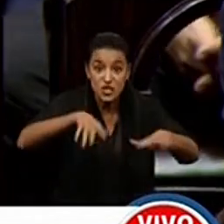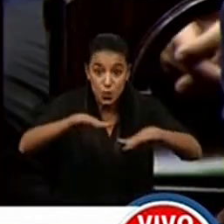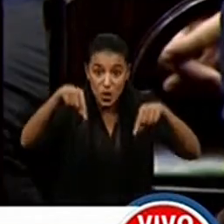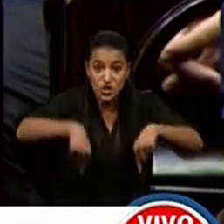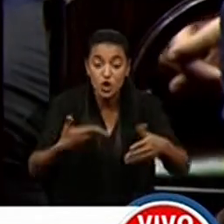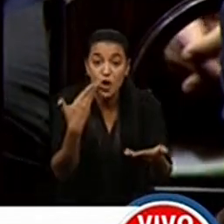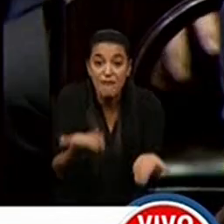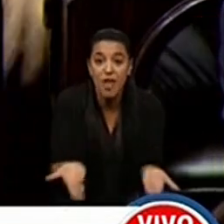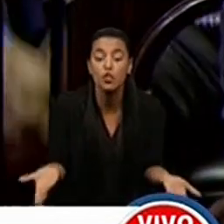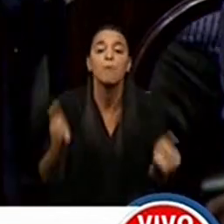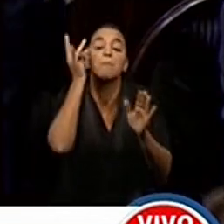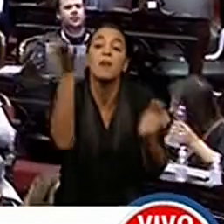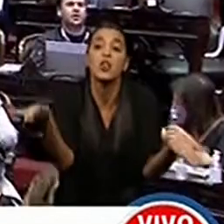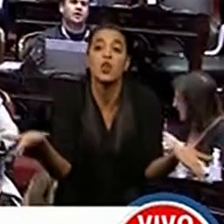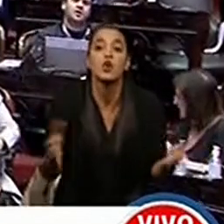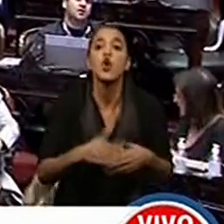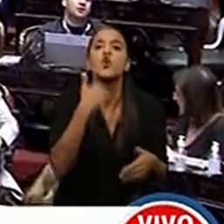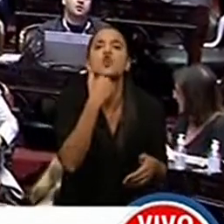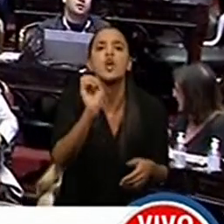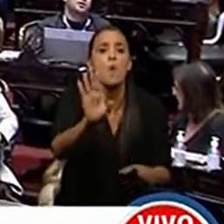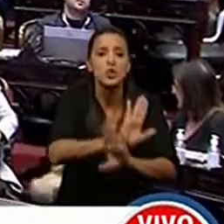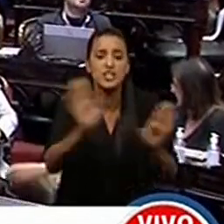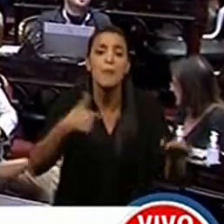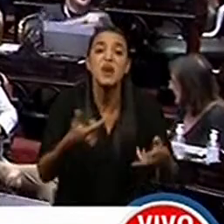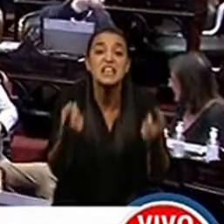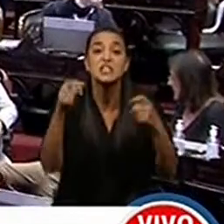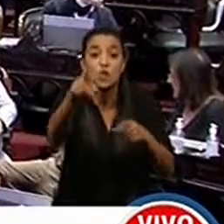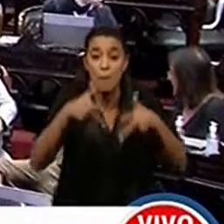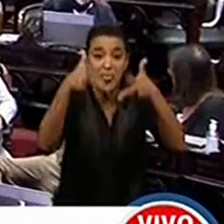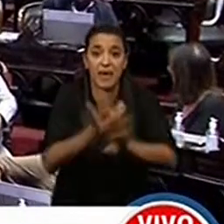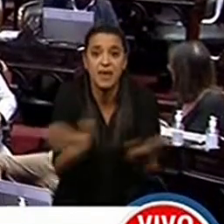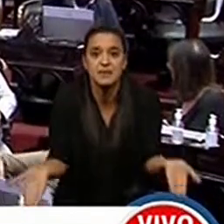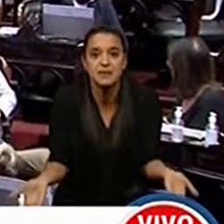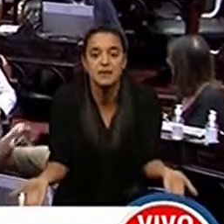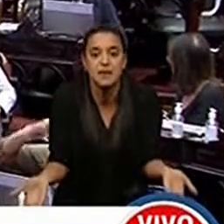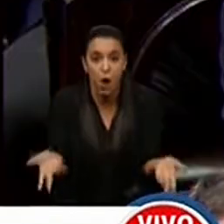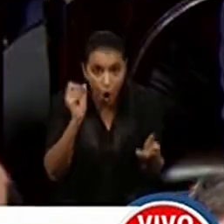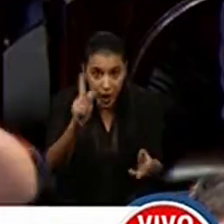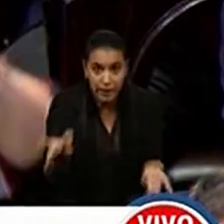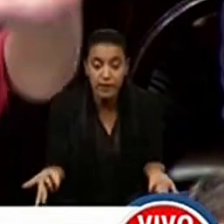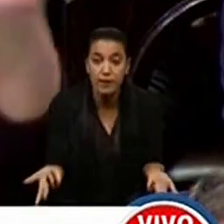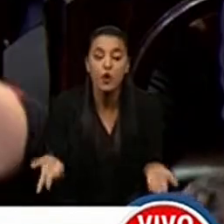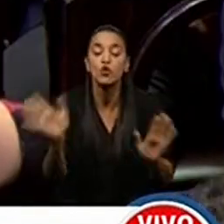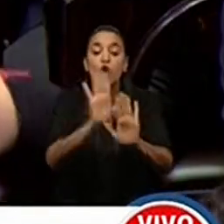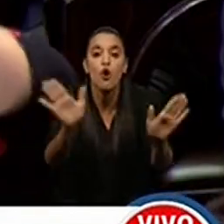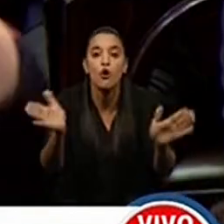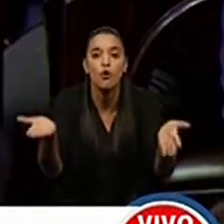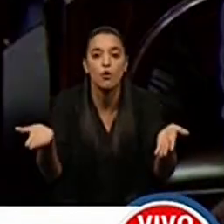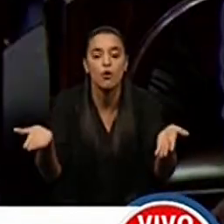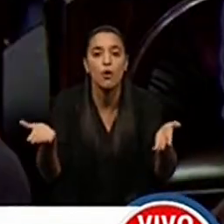hablando de esto. Perdón, no sé ni tu nombre, pero necesitaría que me dejes hablar. ¿Ok? Entonces, no.